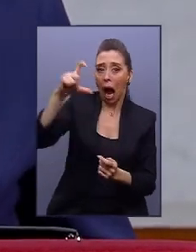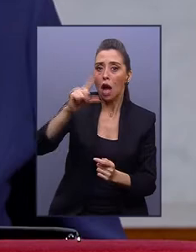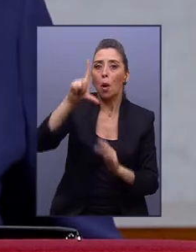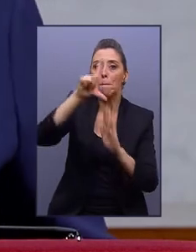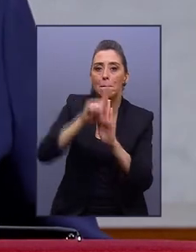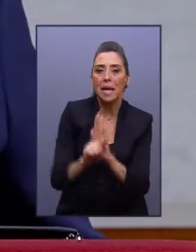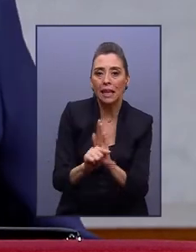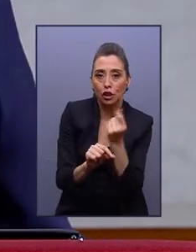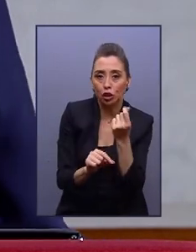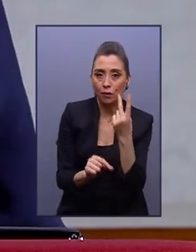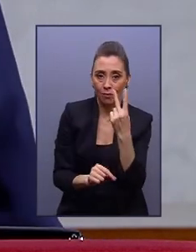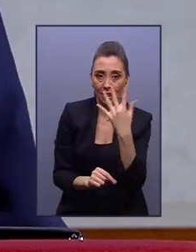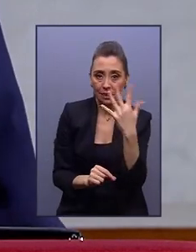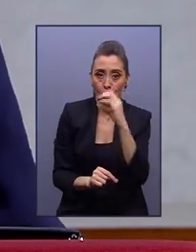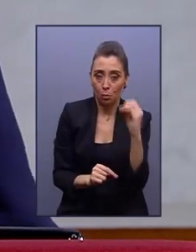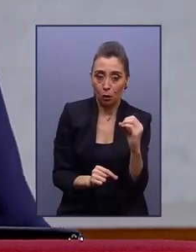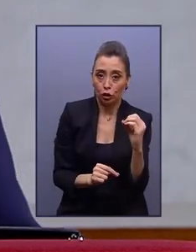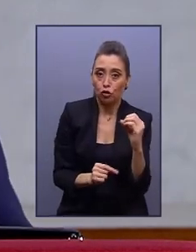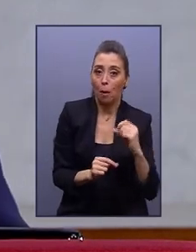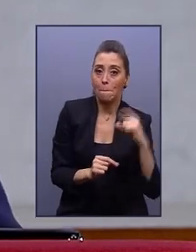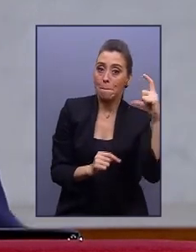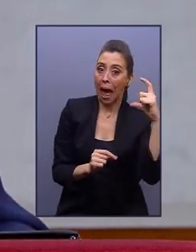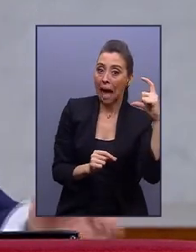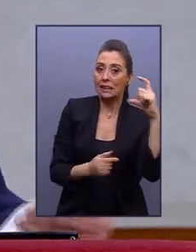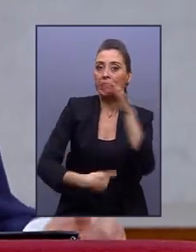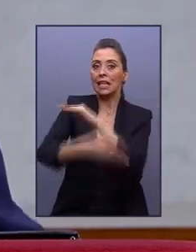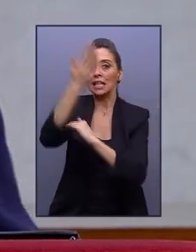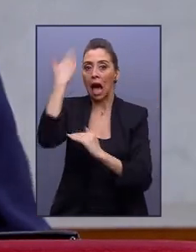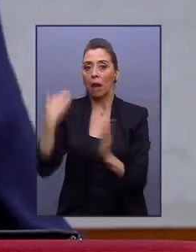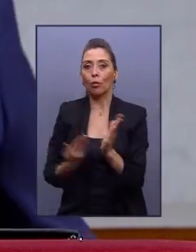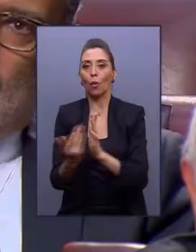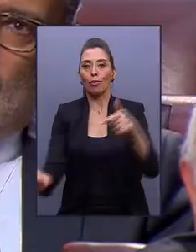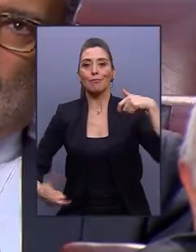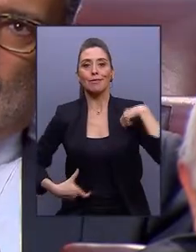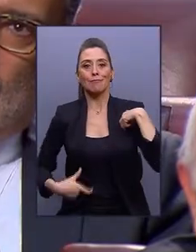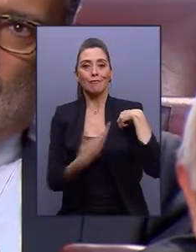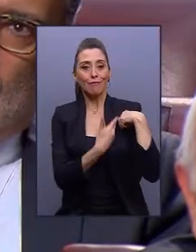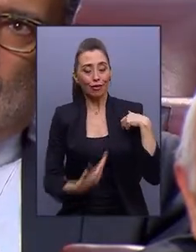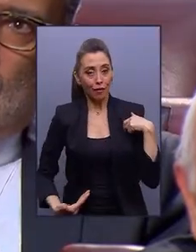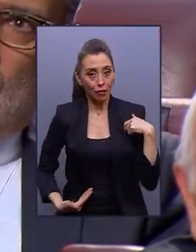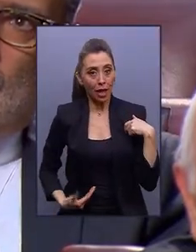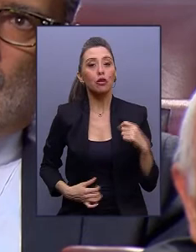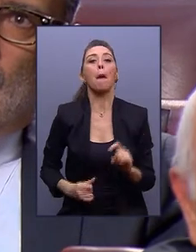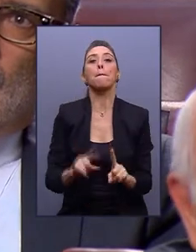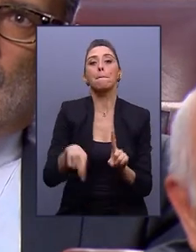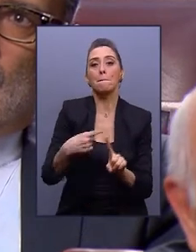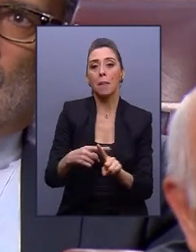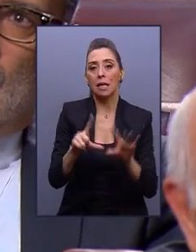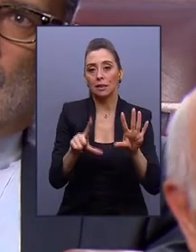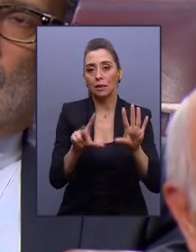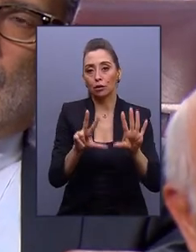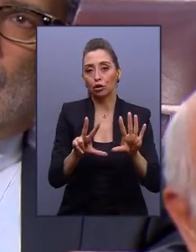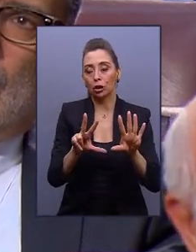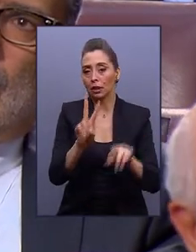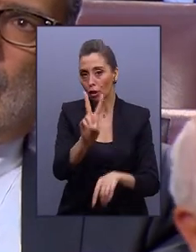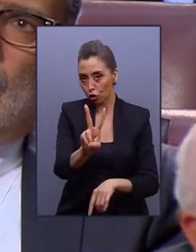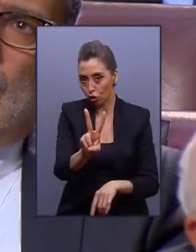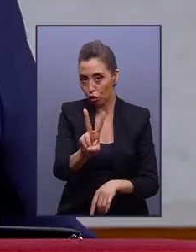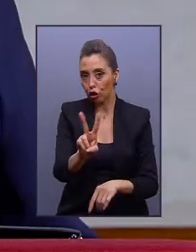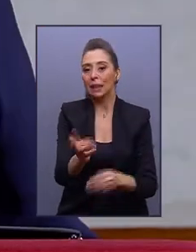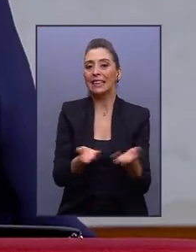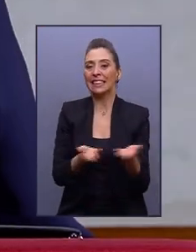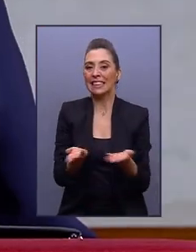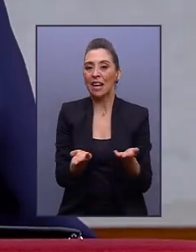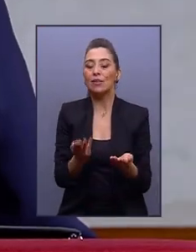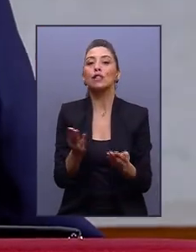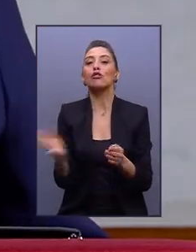un 25% más en relación a lo que teníamos al inicio del gobierno. A eso se suman 782